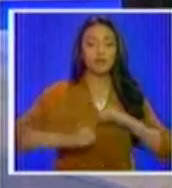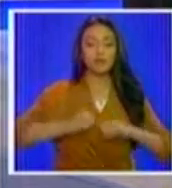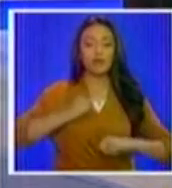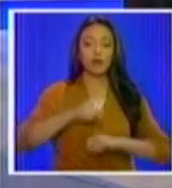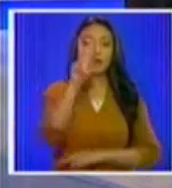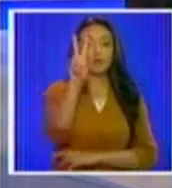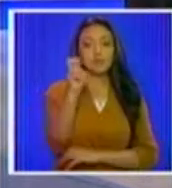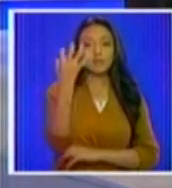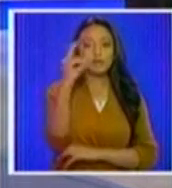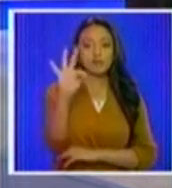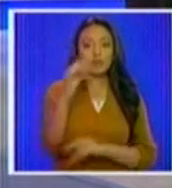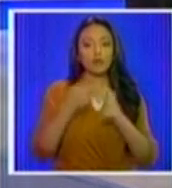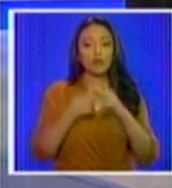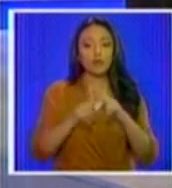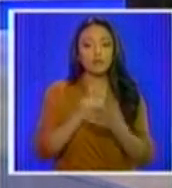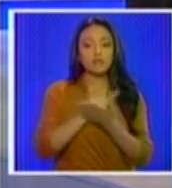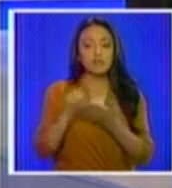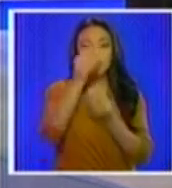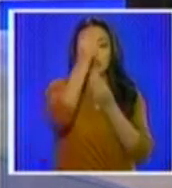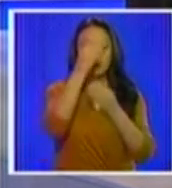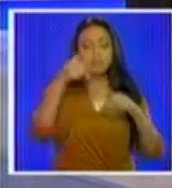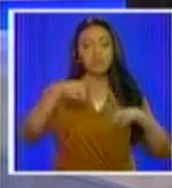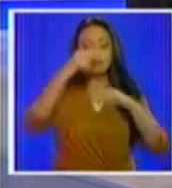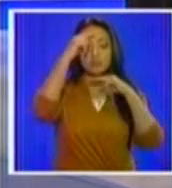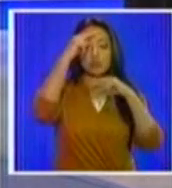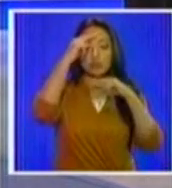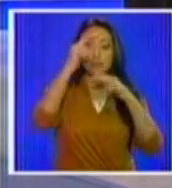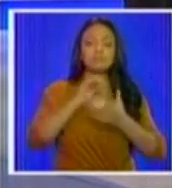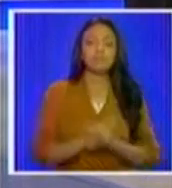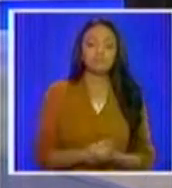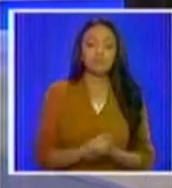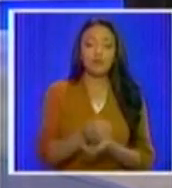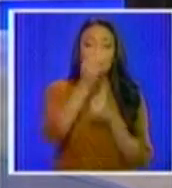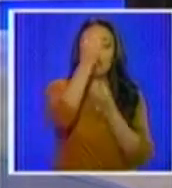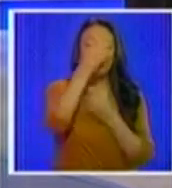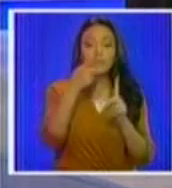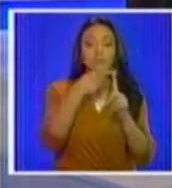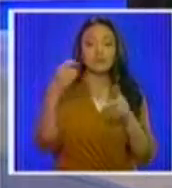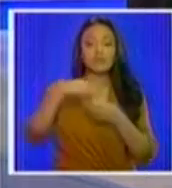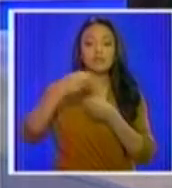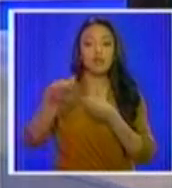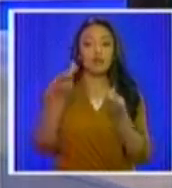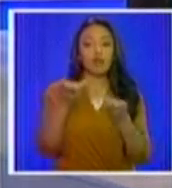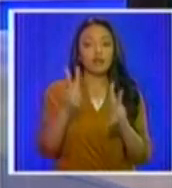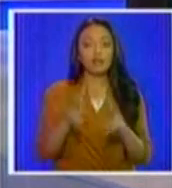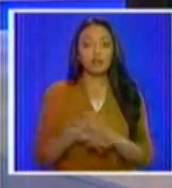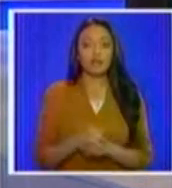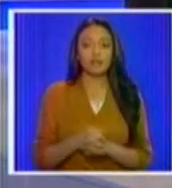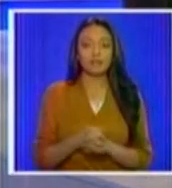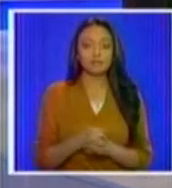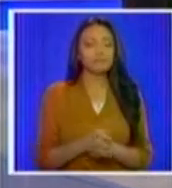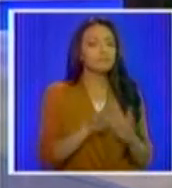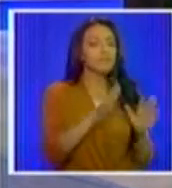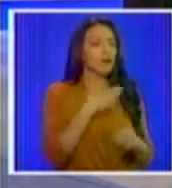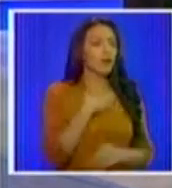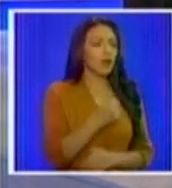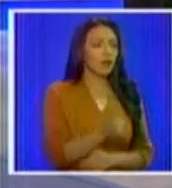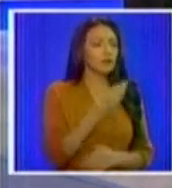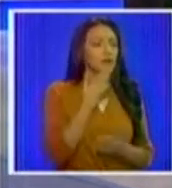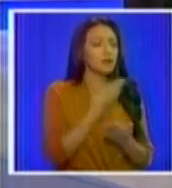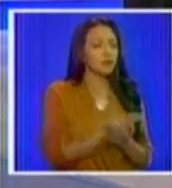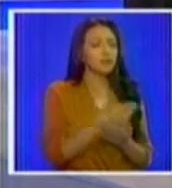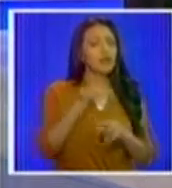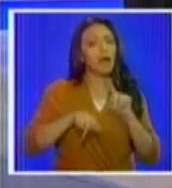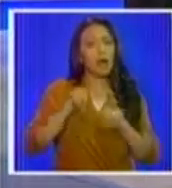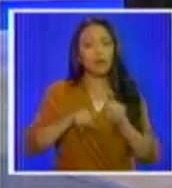La semana informativa aquí en Televisa Sol Amanecer, también con nuestros reportes desde exteriores. ¿Cómo estás, Denise? Amigos,